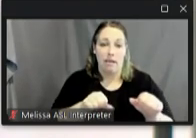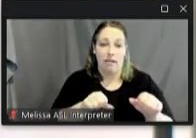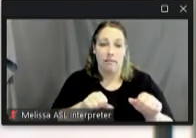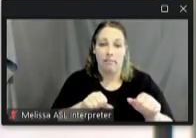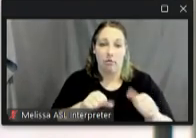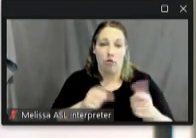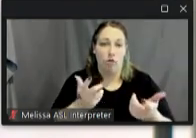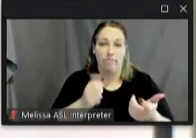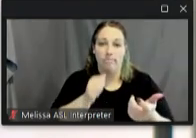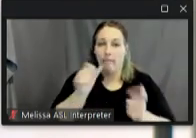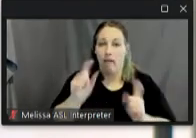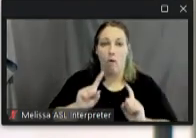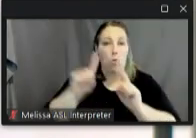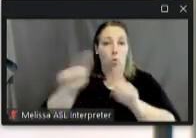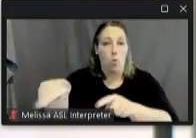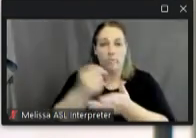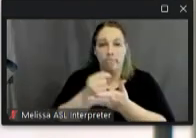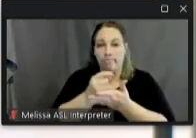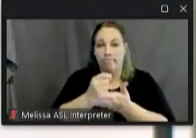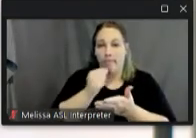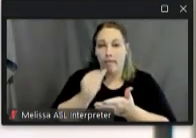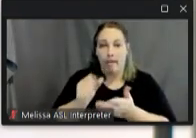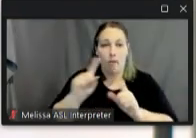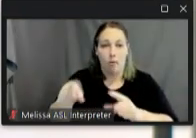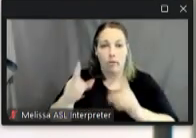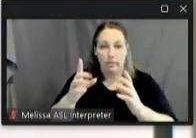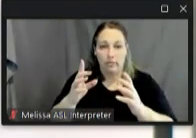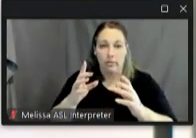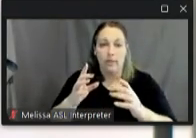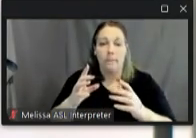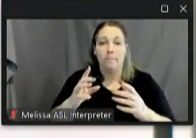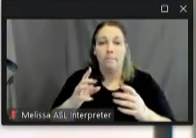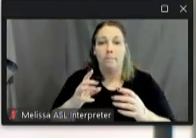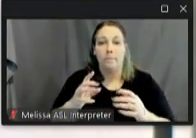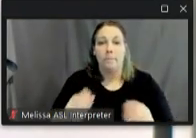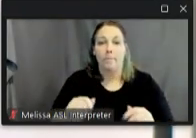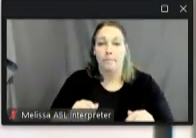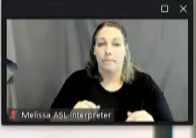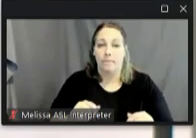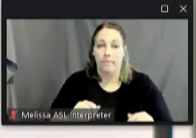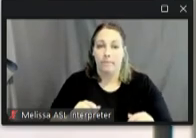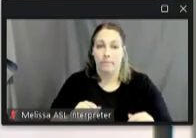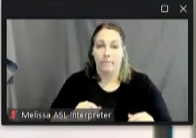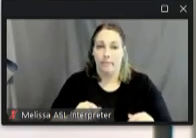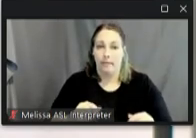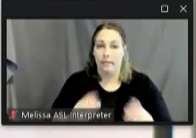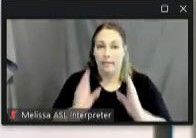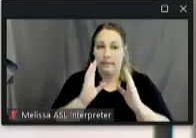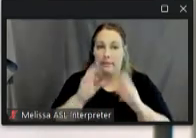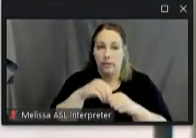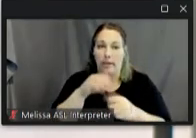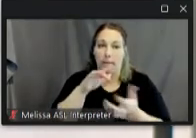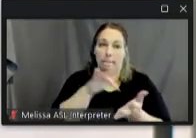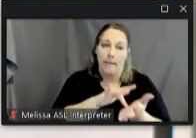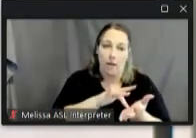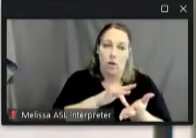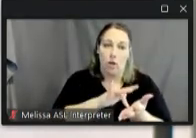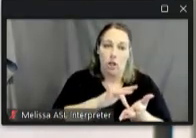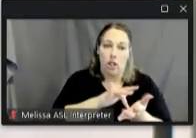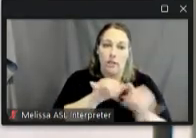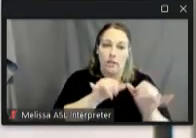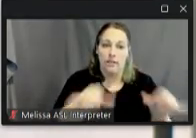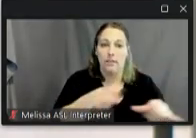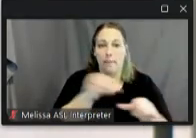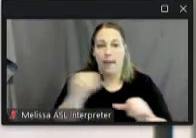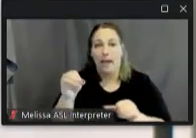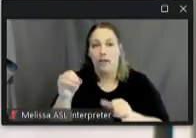También hemos identificado como uno de los principales desafíos el género, la doble y hasta triple discriminación que sufren las niñas y